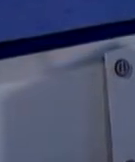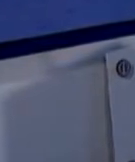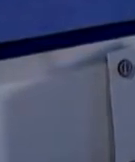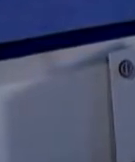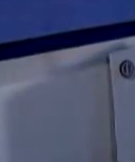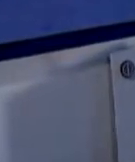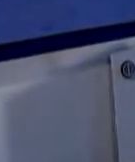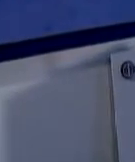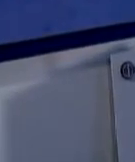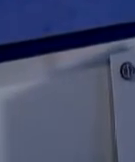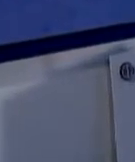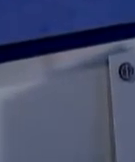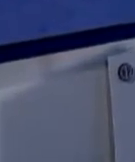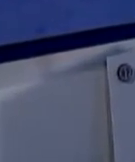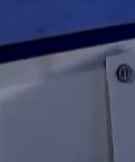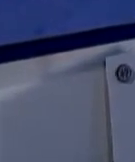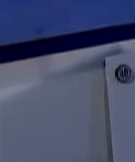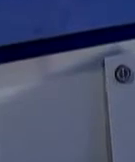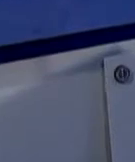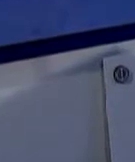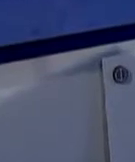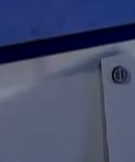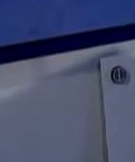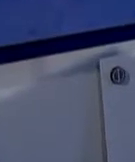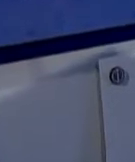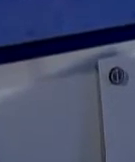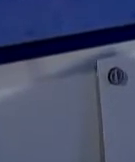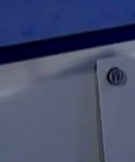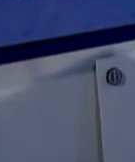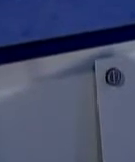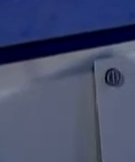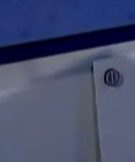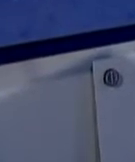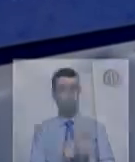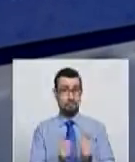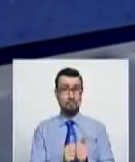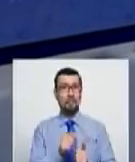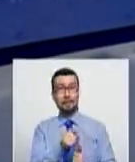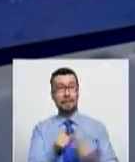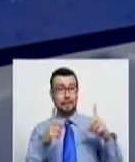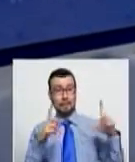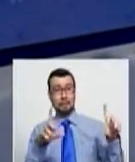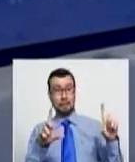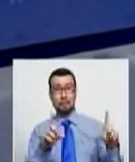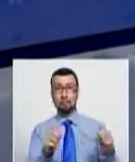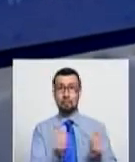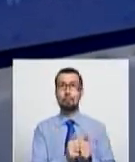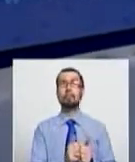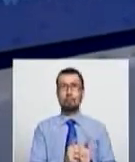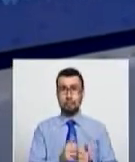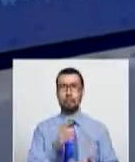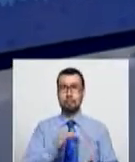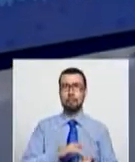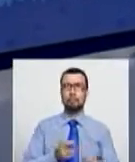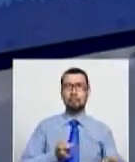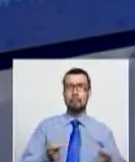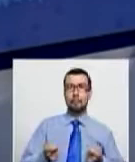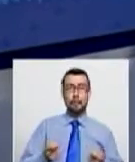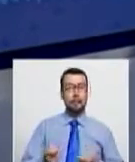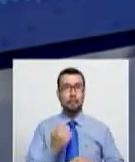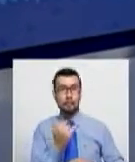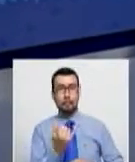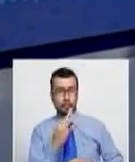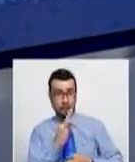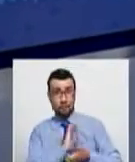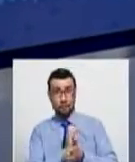buenas noches un sábado más con ustedes y con nuestra compañera la televisión regional este es telecafé tv